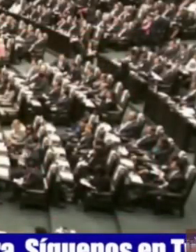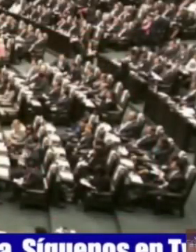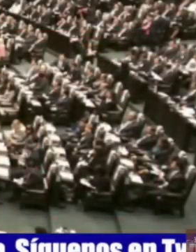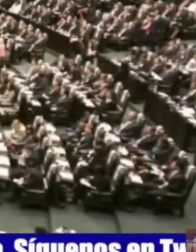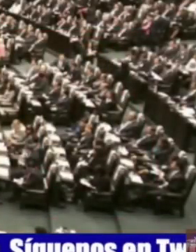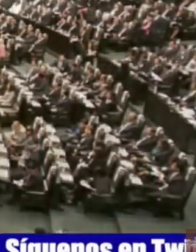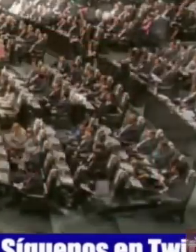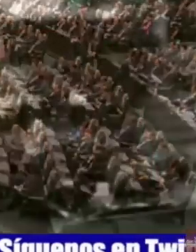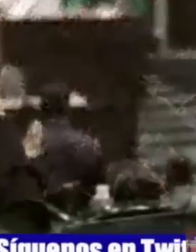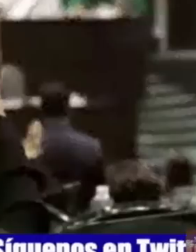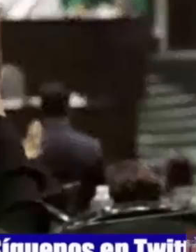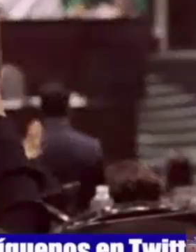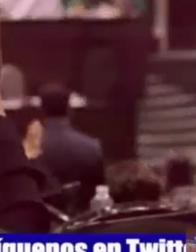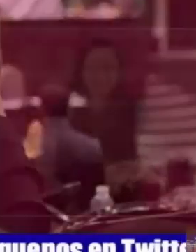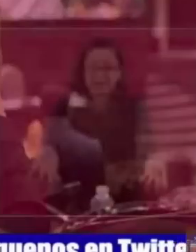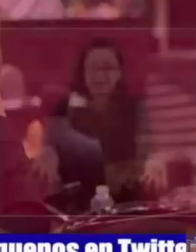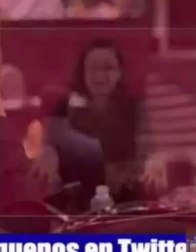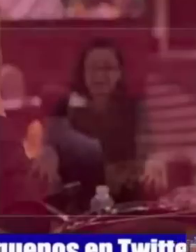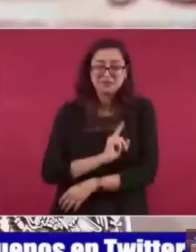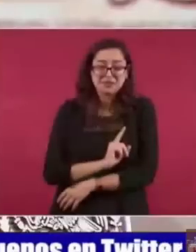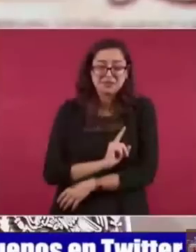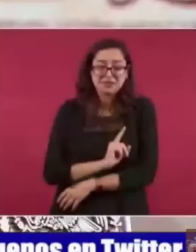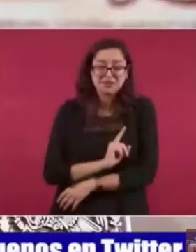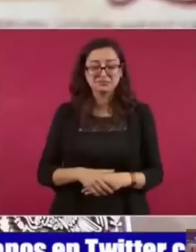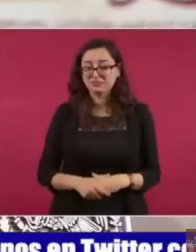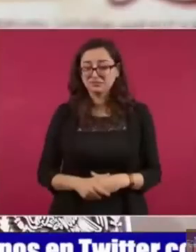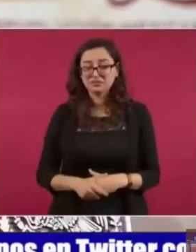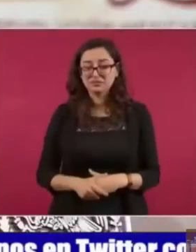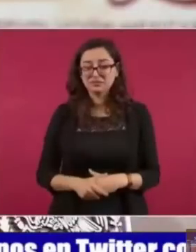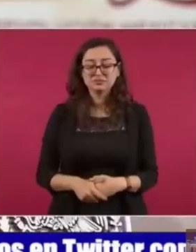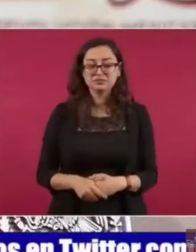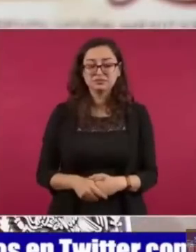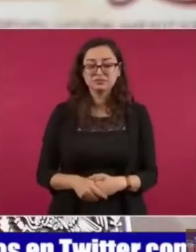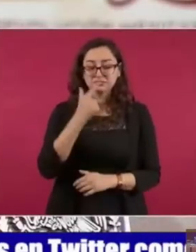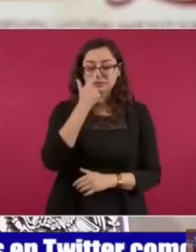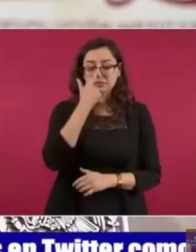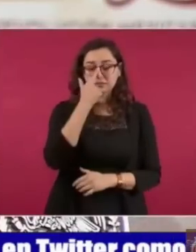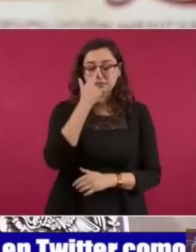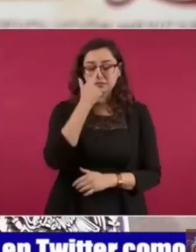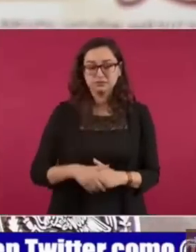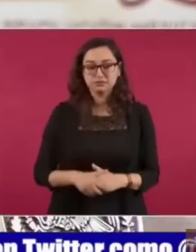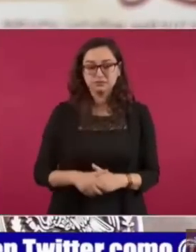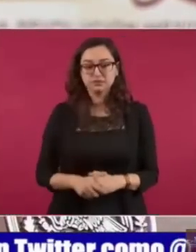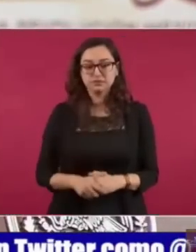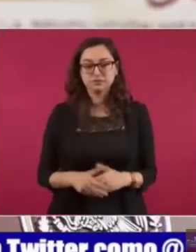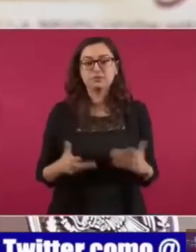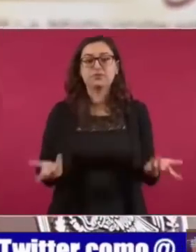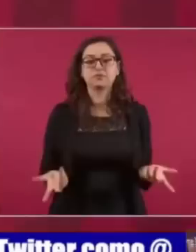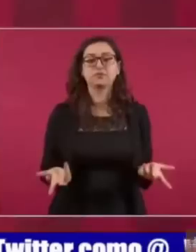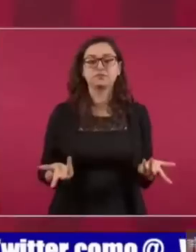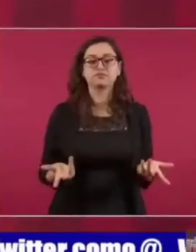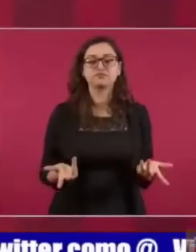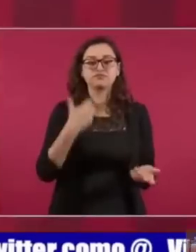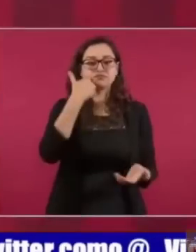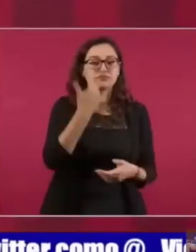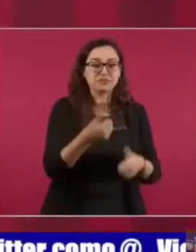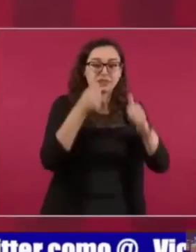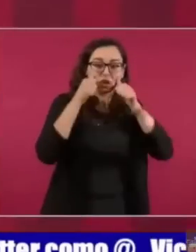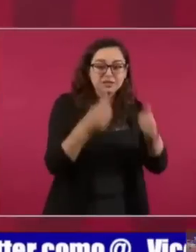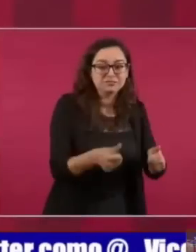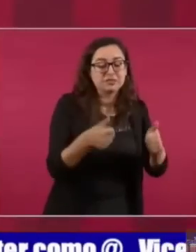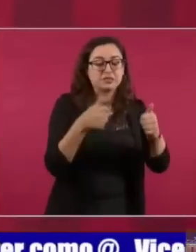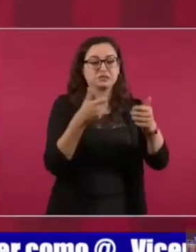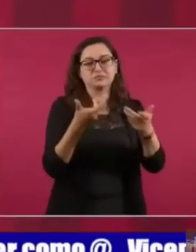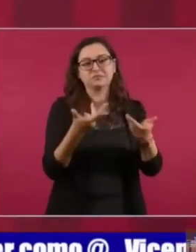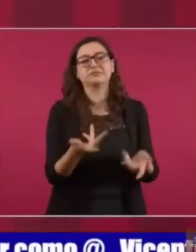López Obrador seguramente ha cometido muchos errores y seguramente también habrá algunos asuntos